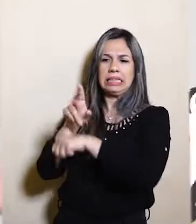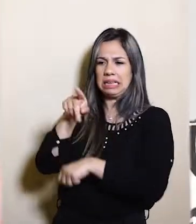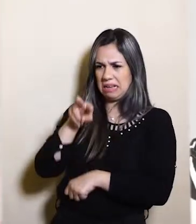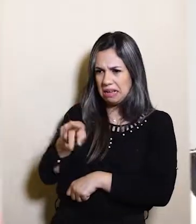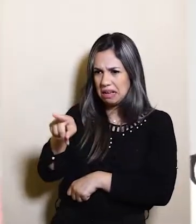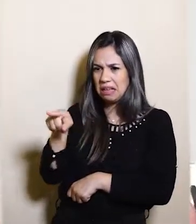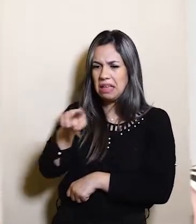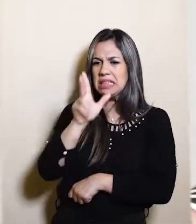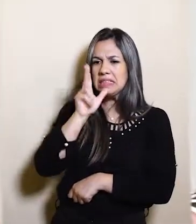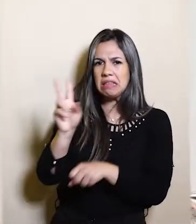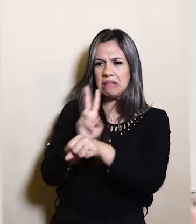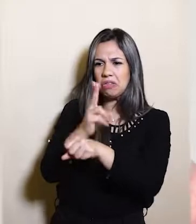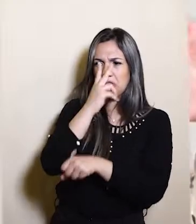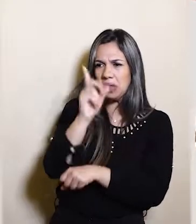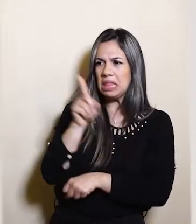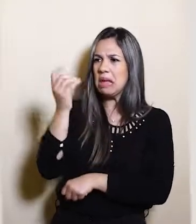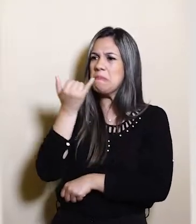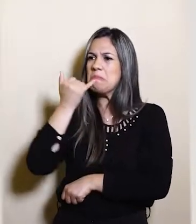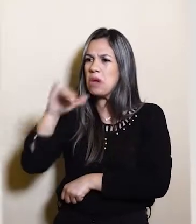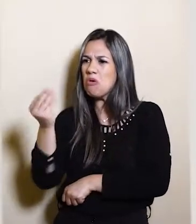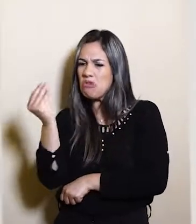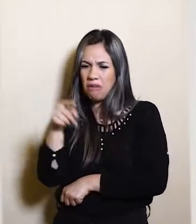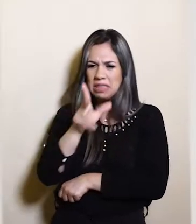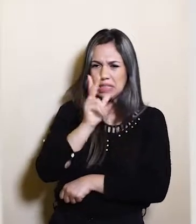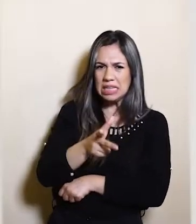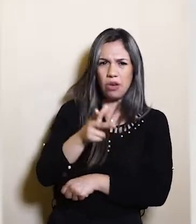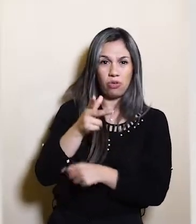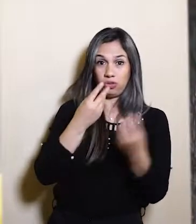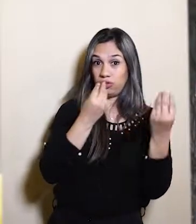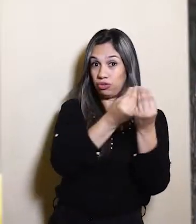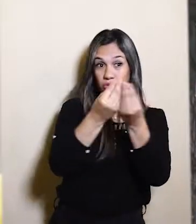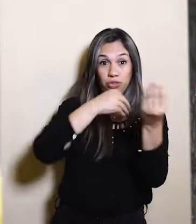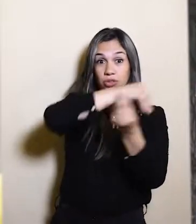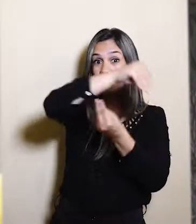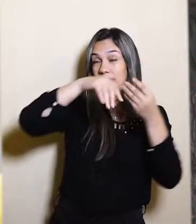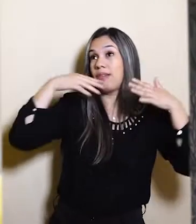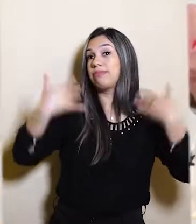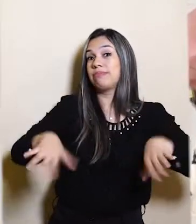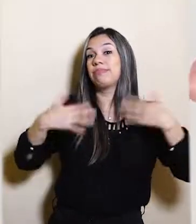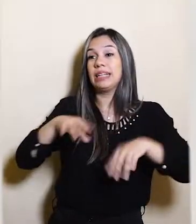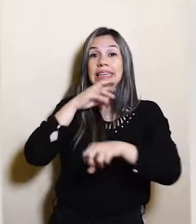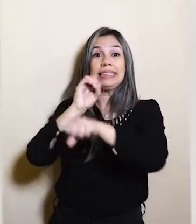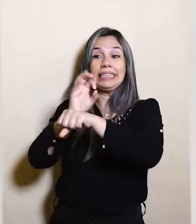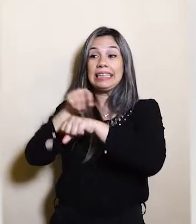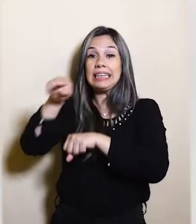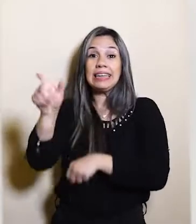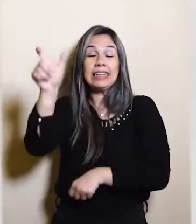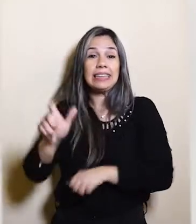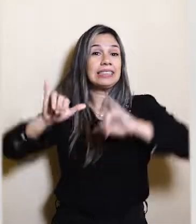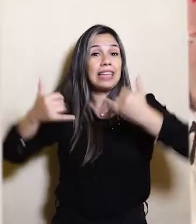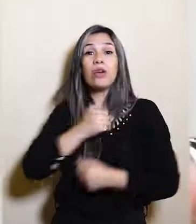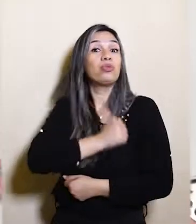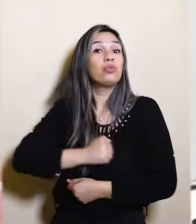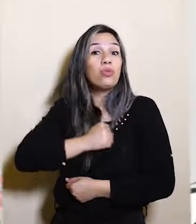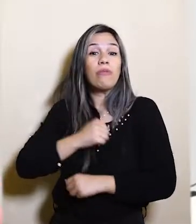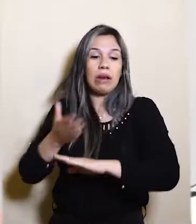hacia ese otro niño que acaba de nacer. O sea, la sociedad es tremendamente dura, además de todo lo que ya pasó esa niña, en todo ese proceso